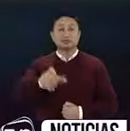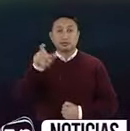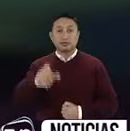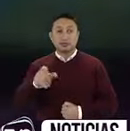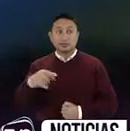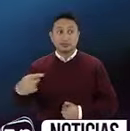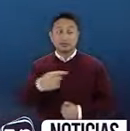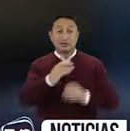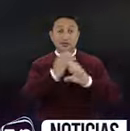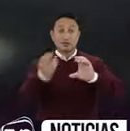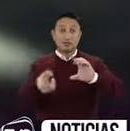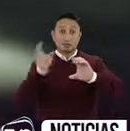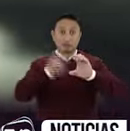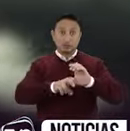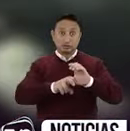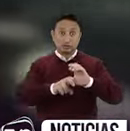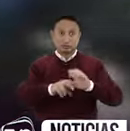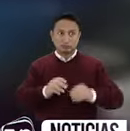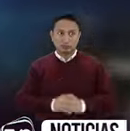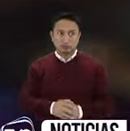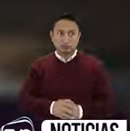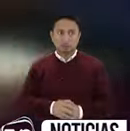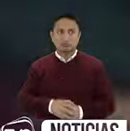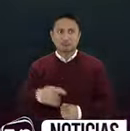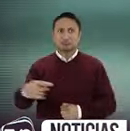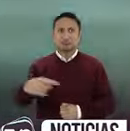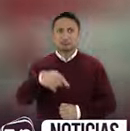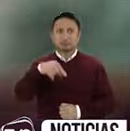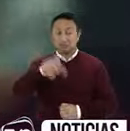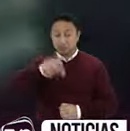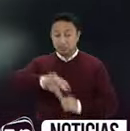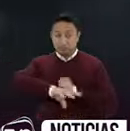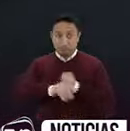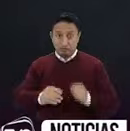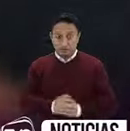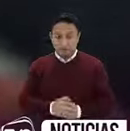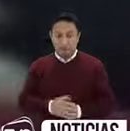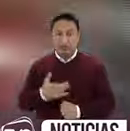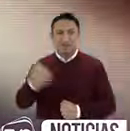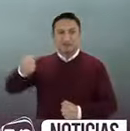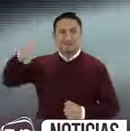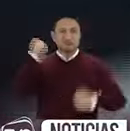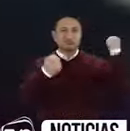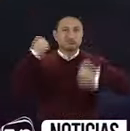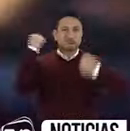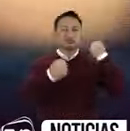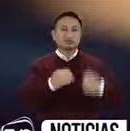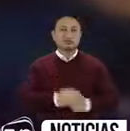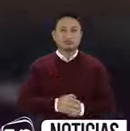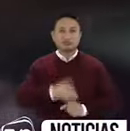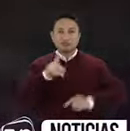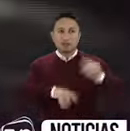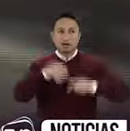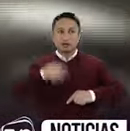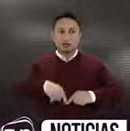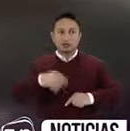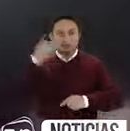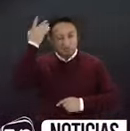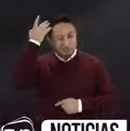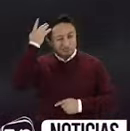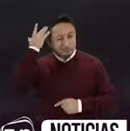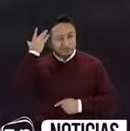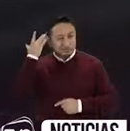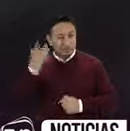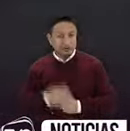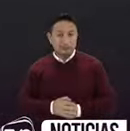de transporte, no conformes con robar a sus víctimas, las lastimaron. Algunos se quedaron heridos. Esto sucedió